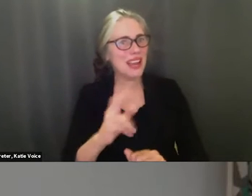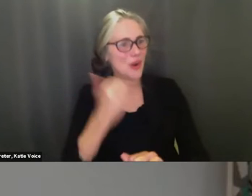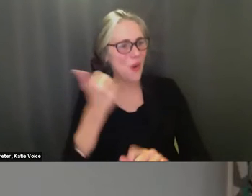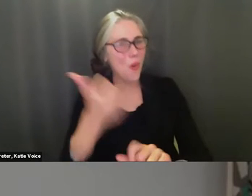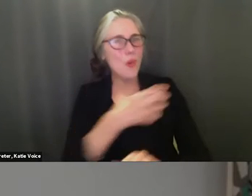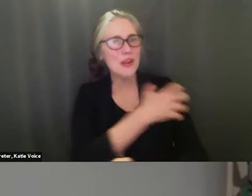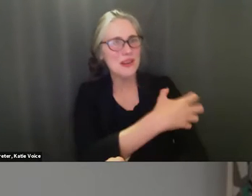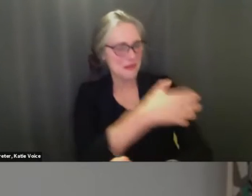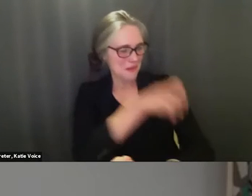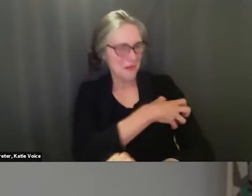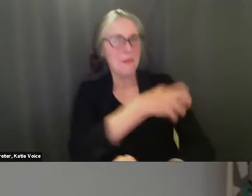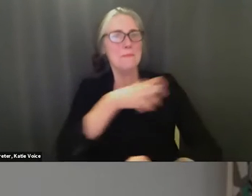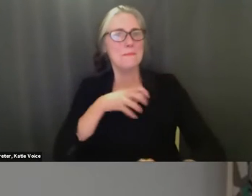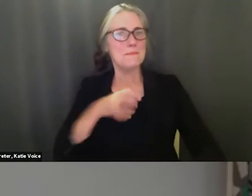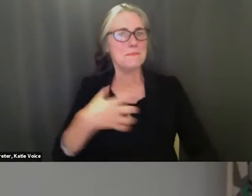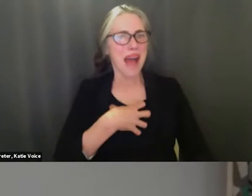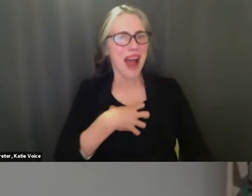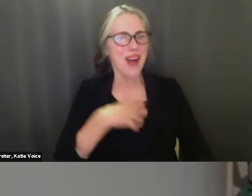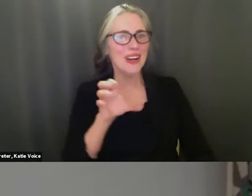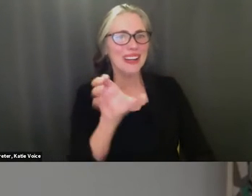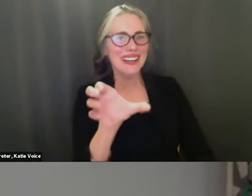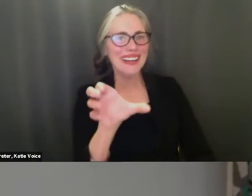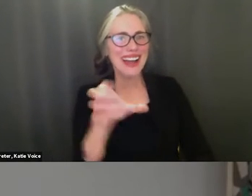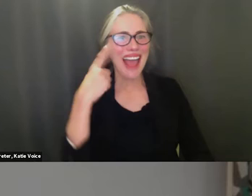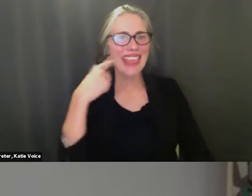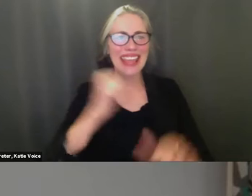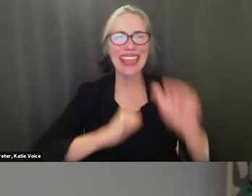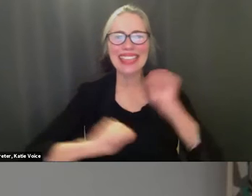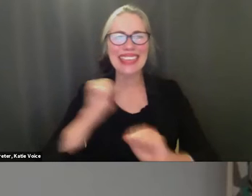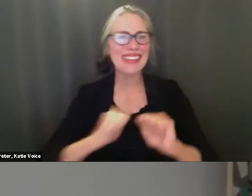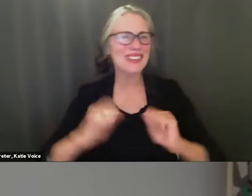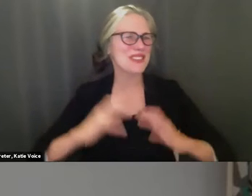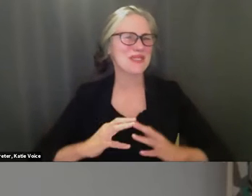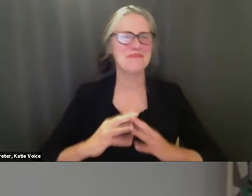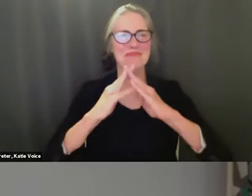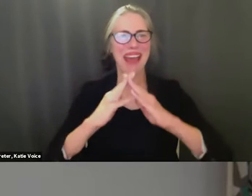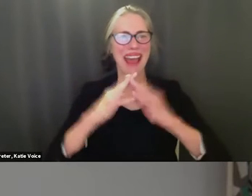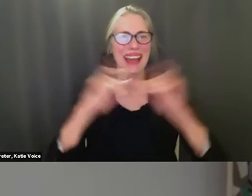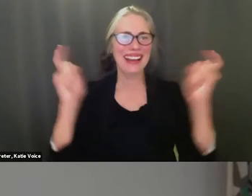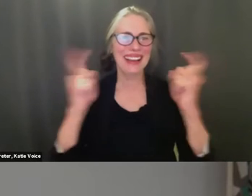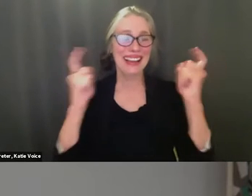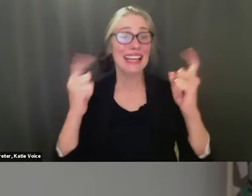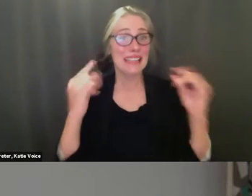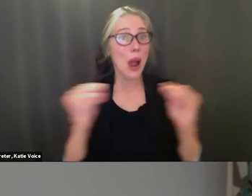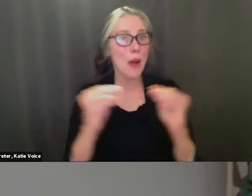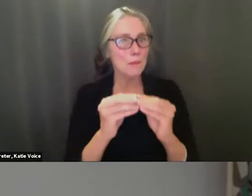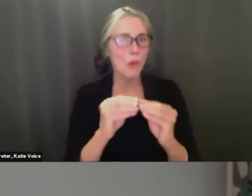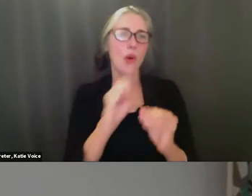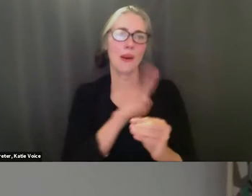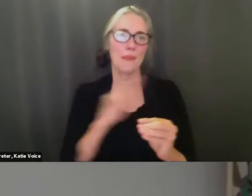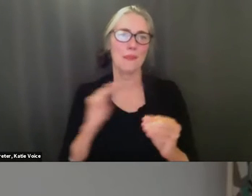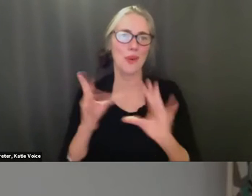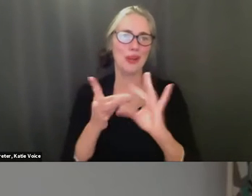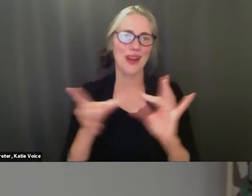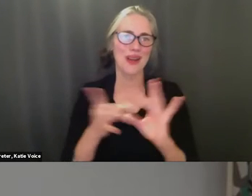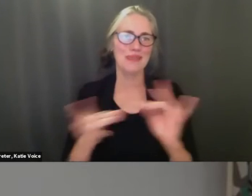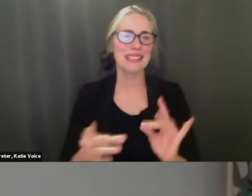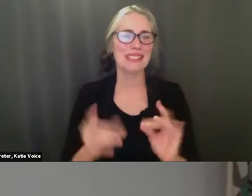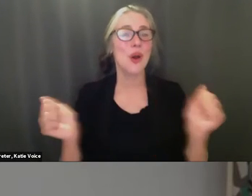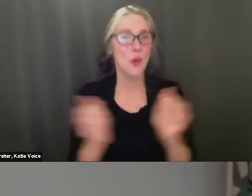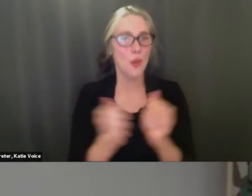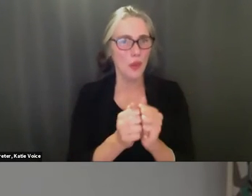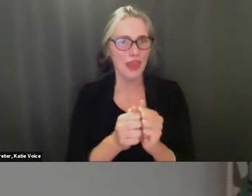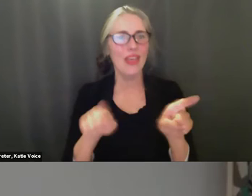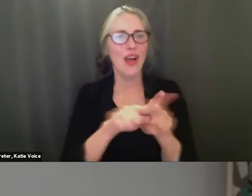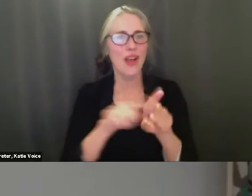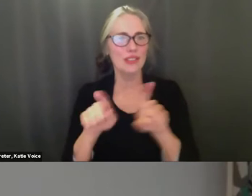voces y en sus ideas. Y como dije la semana pasada, el teatro está de vuelta. Así que ahora vamos a continuar con más comentarios del consejo y